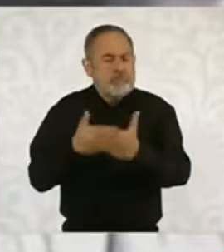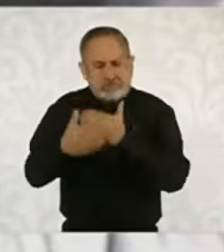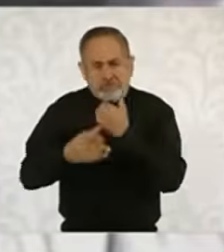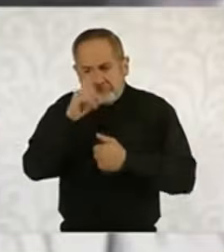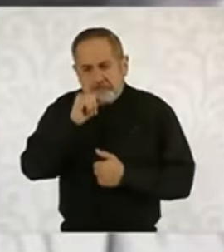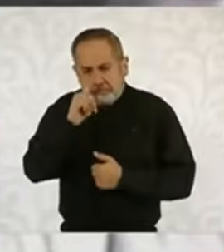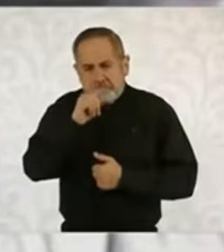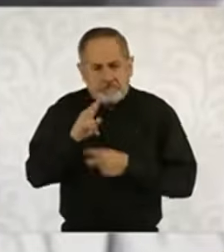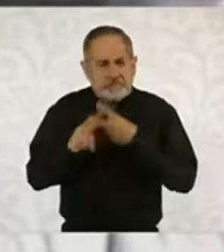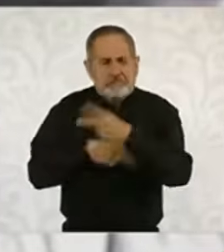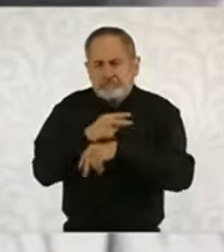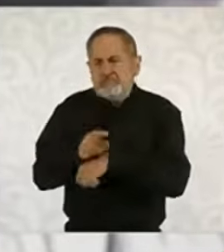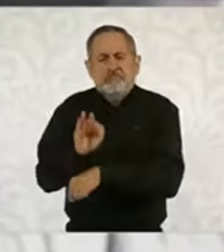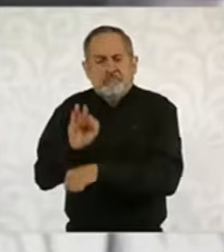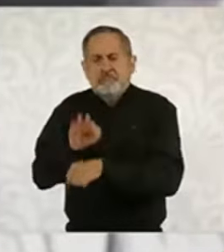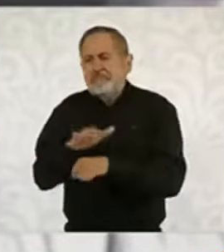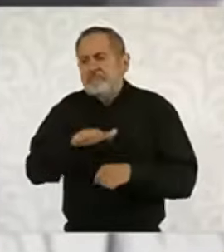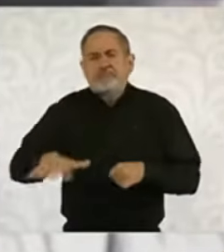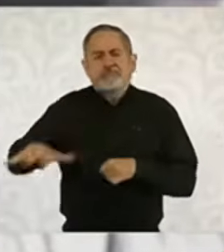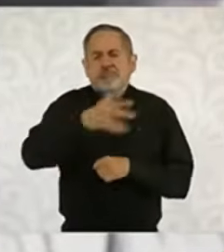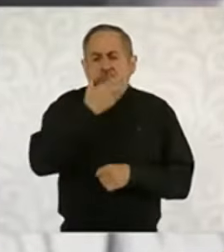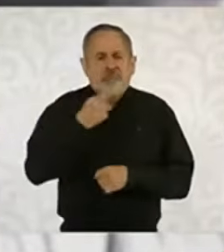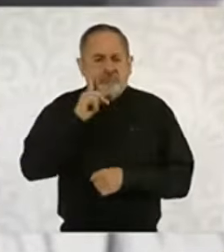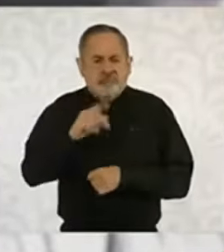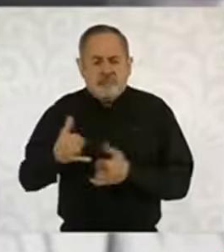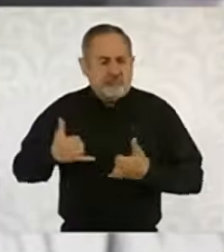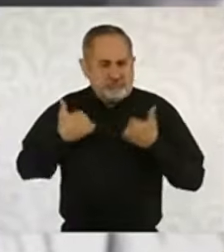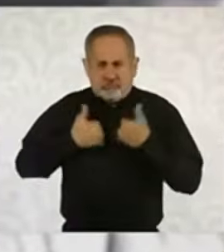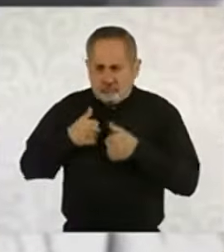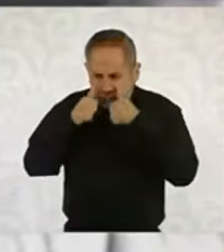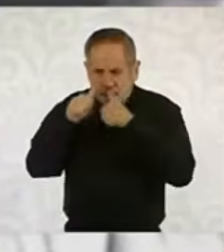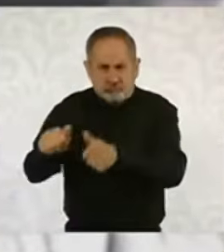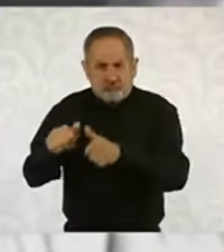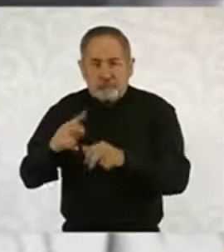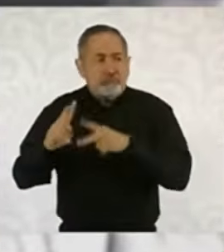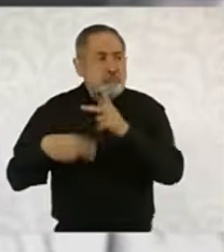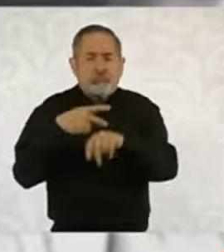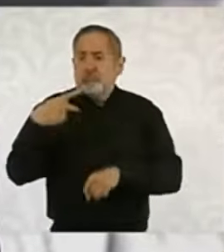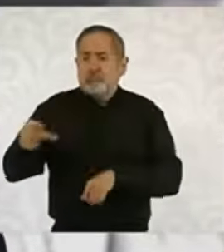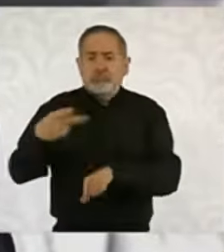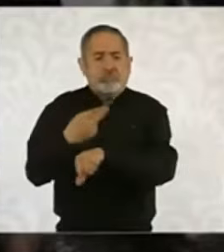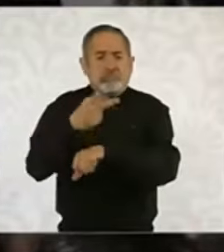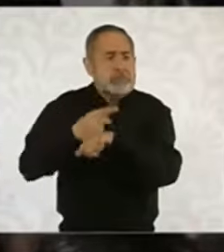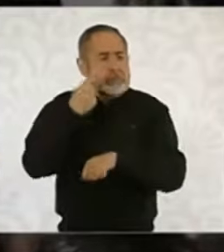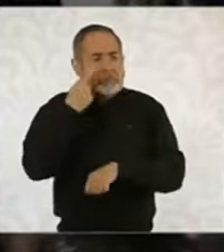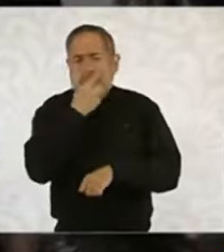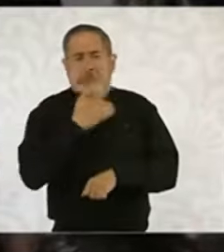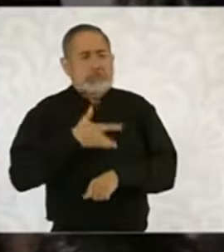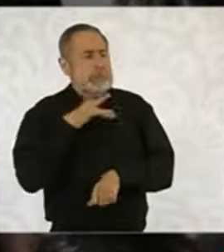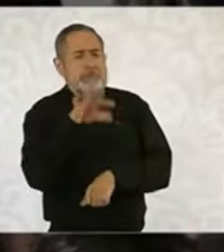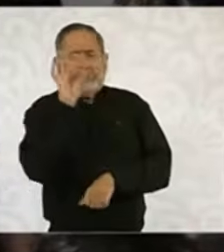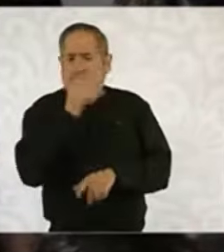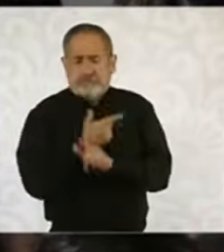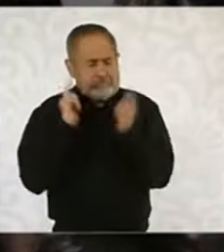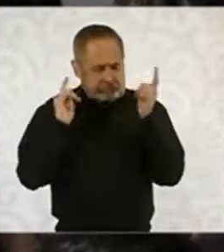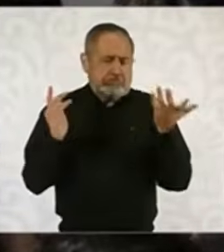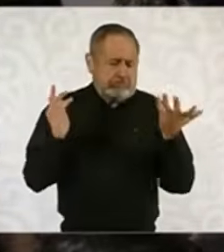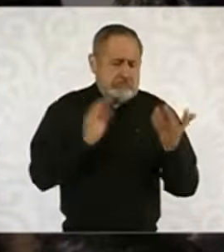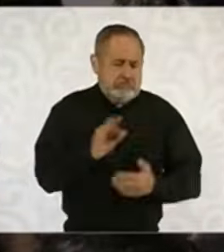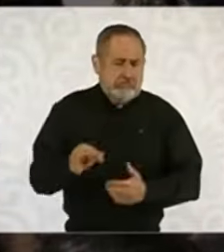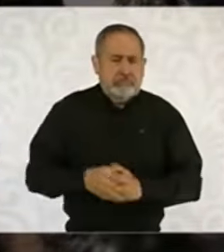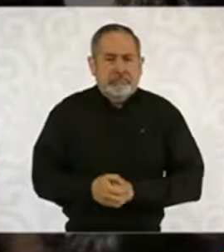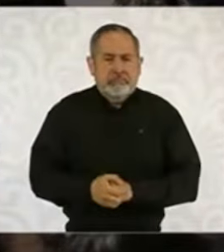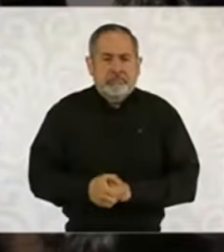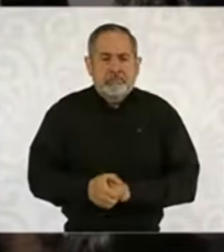pero sobre todo va a beneficiar a las y los jóvenes que vayan a la preparatoria que ellos quieran. Gracias, secretario. En otro tema…